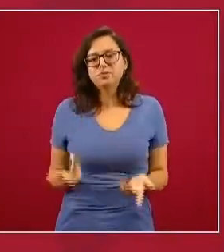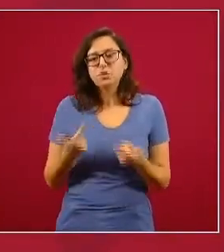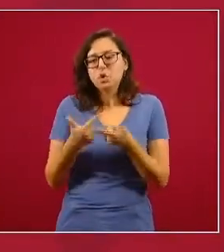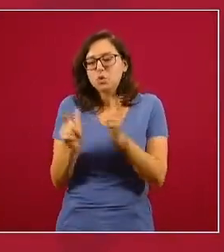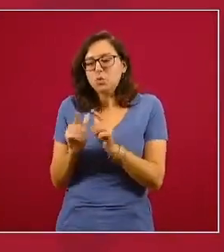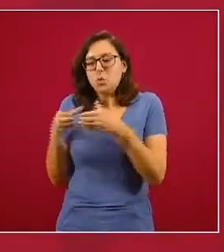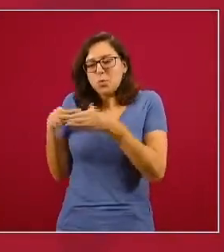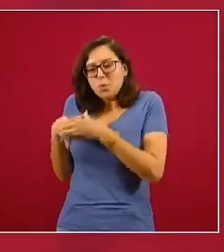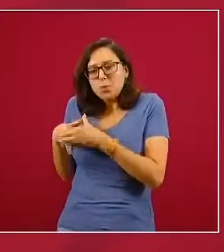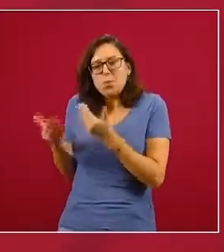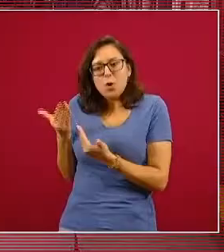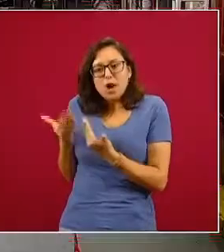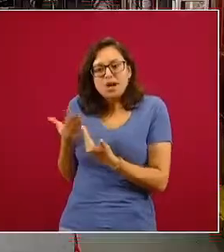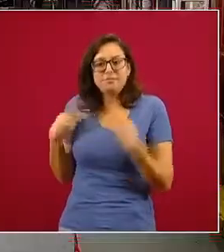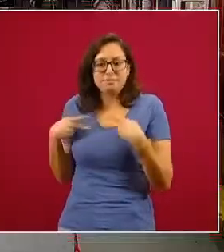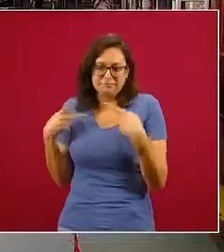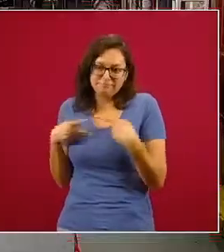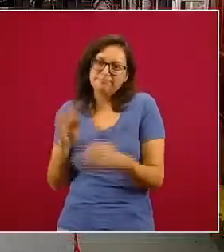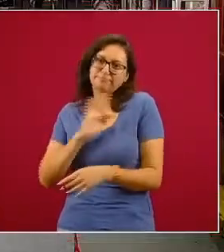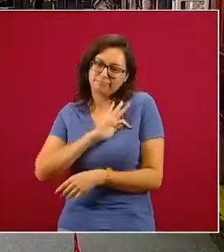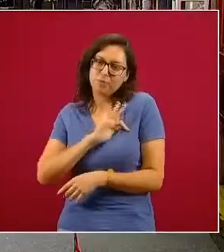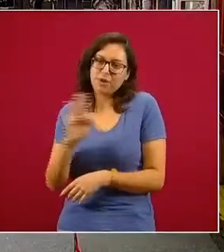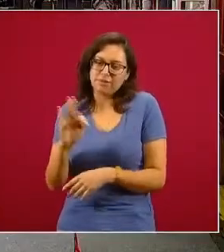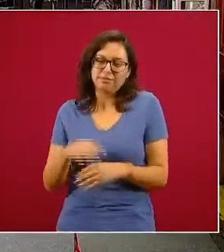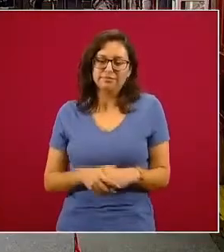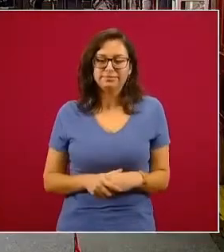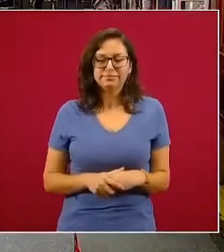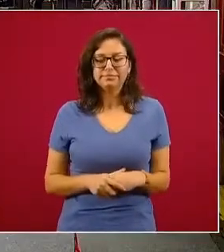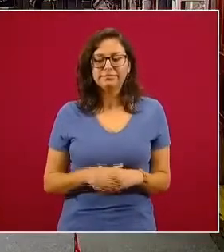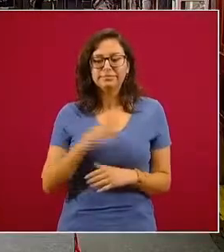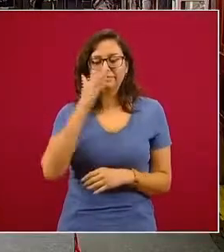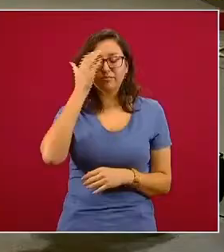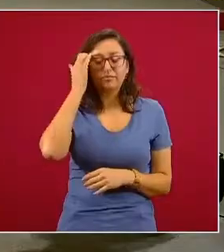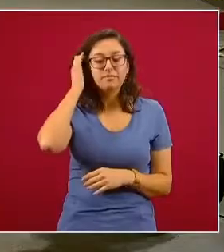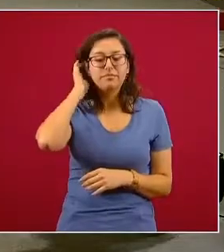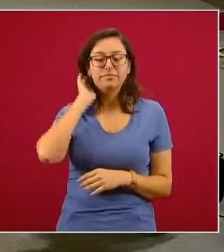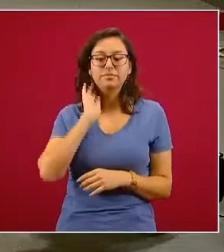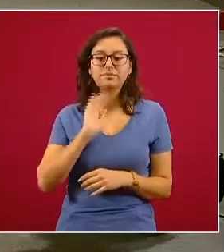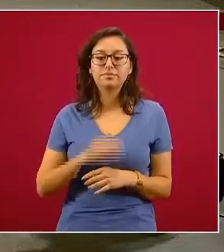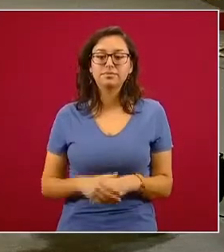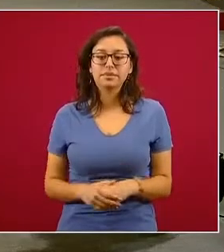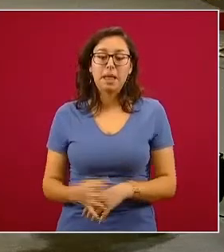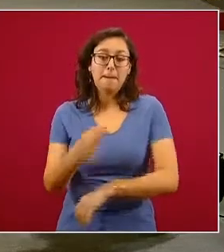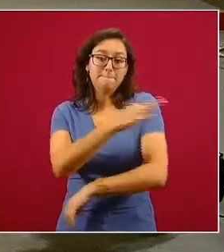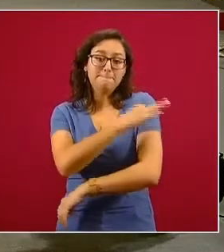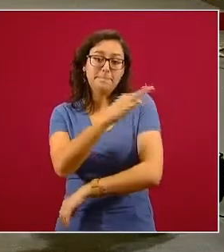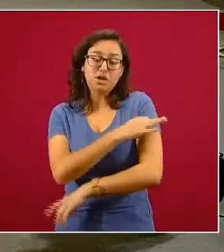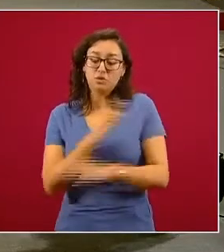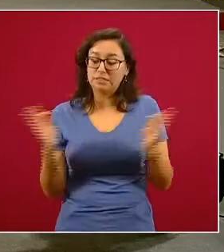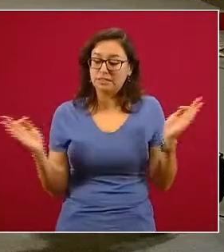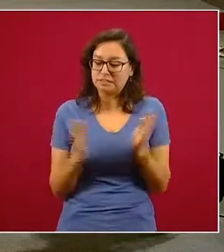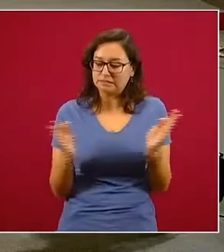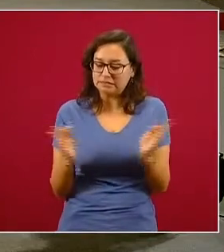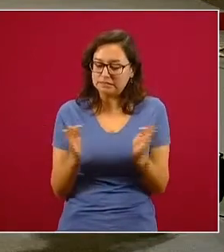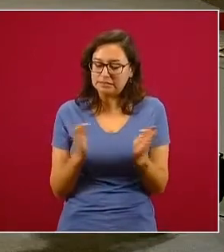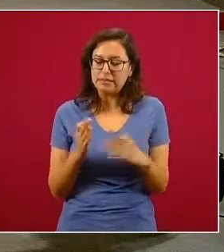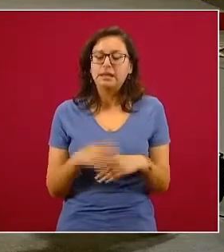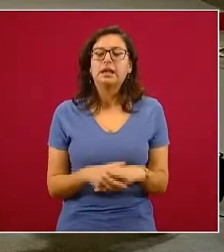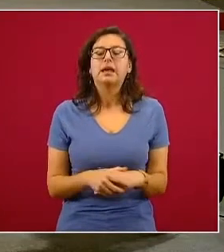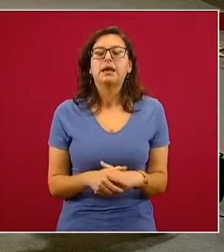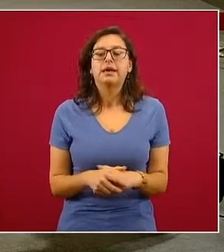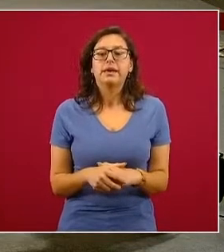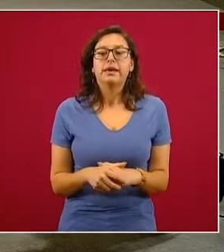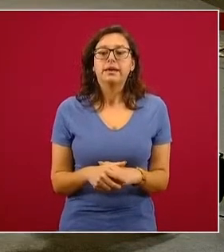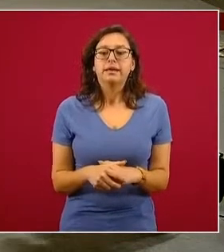grupos. ¿Y lo de la refrigeración de las vacunas? La refrigeración de las vacunas. A todo el sistema en